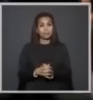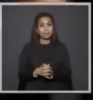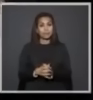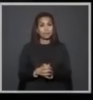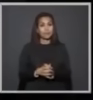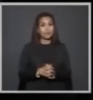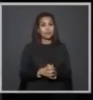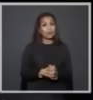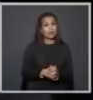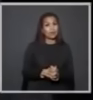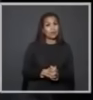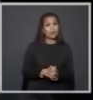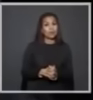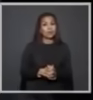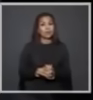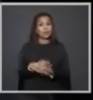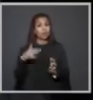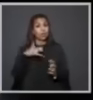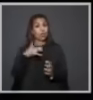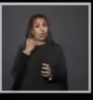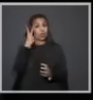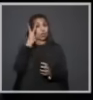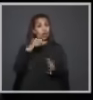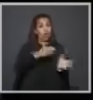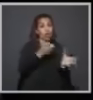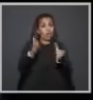Nacional o Palenque, Chiapas.